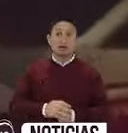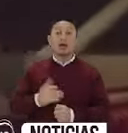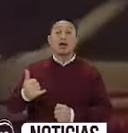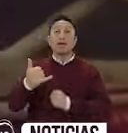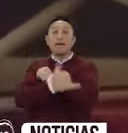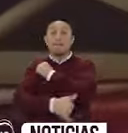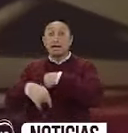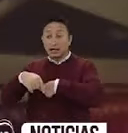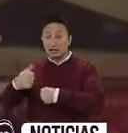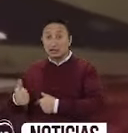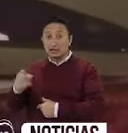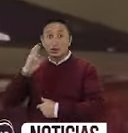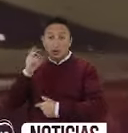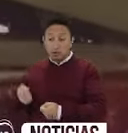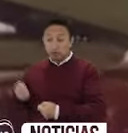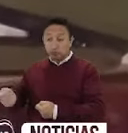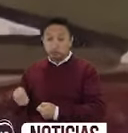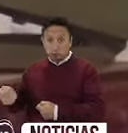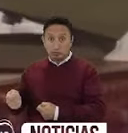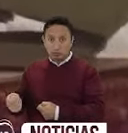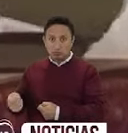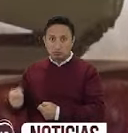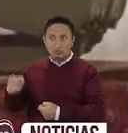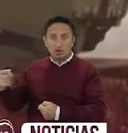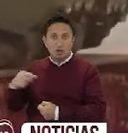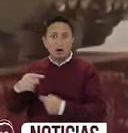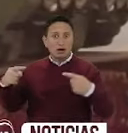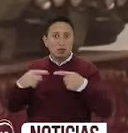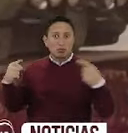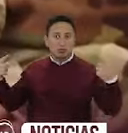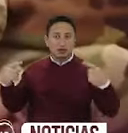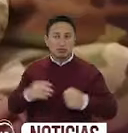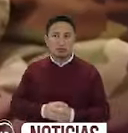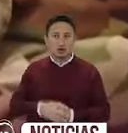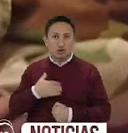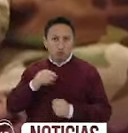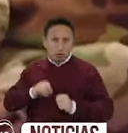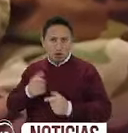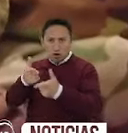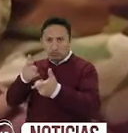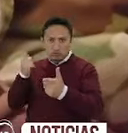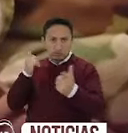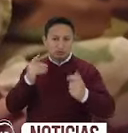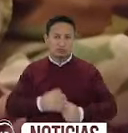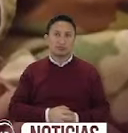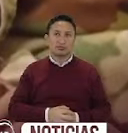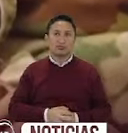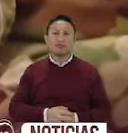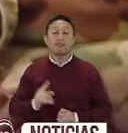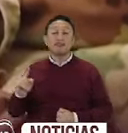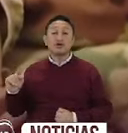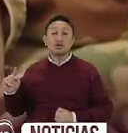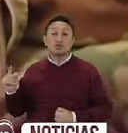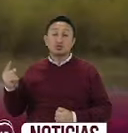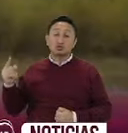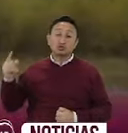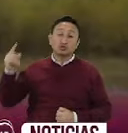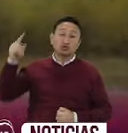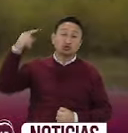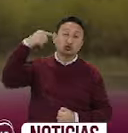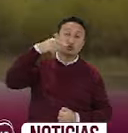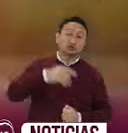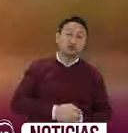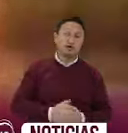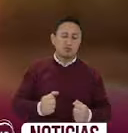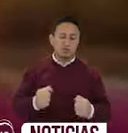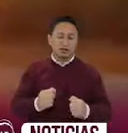que suministran armas a Ucrania, al considerarlo como una agresión directa en contra de su territorio. El misil Avershnik cuenta con capacidad